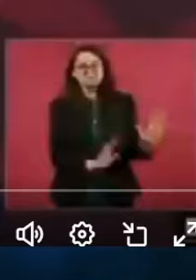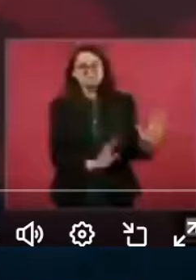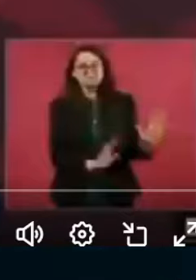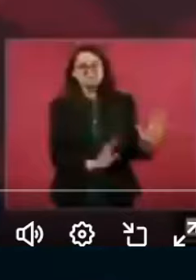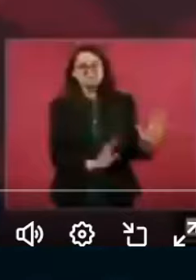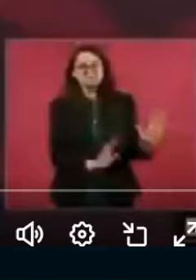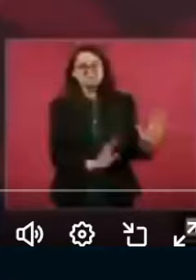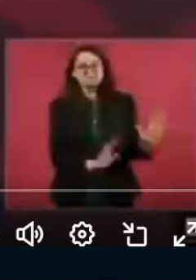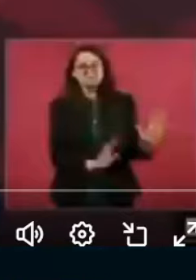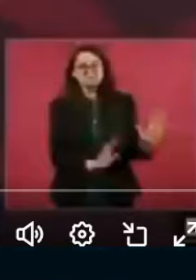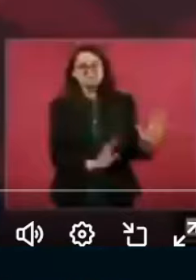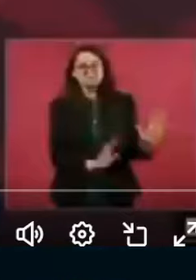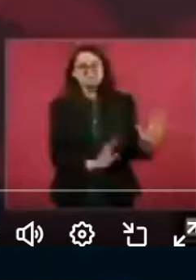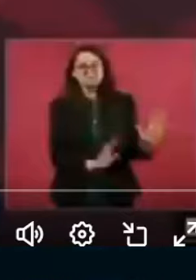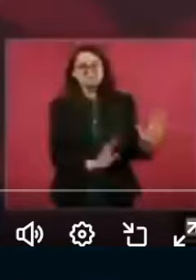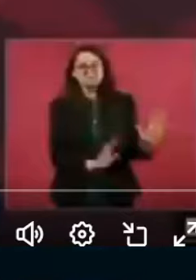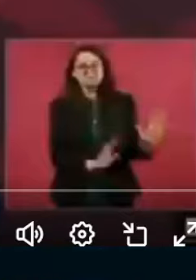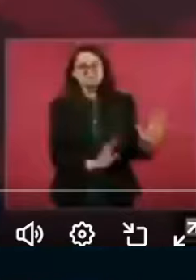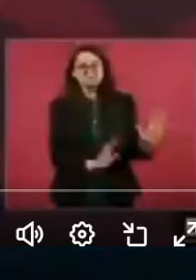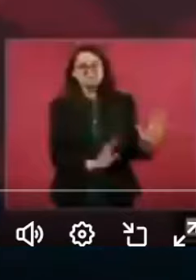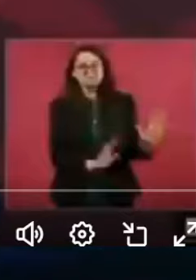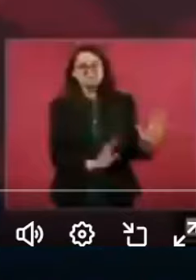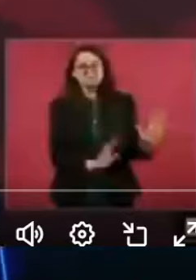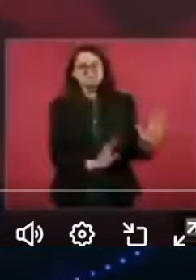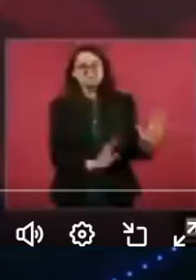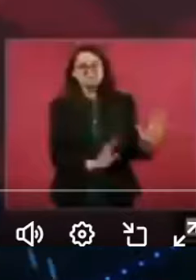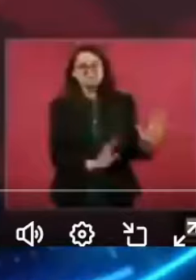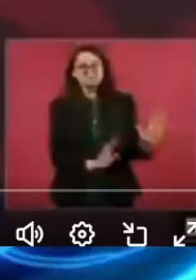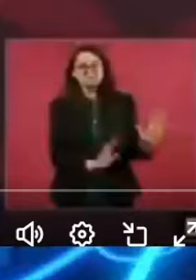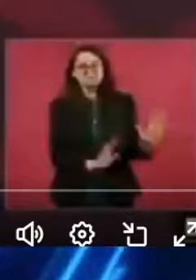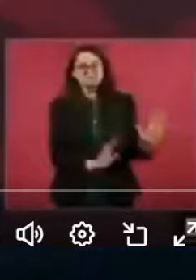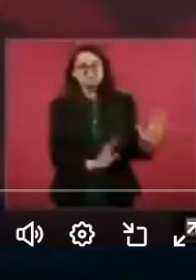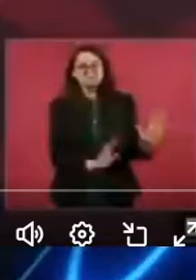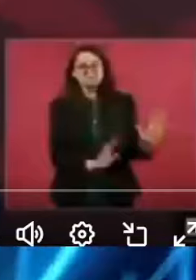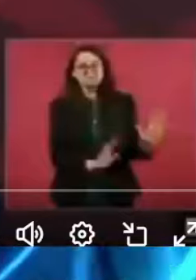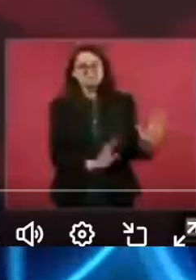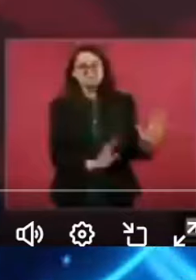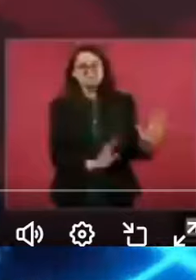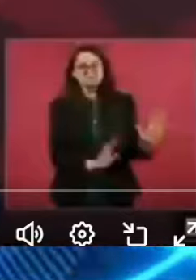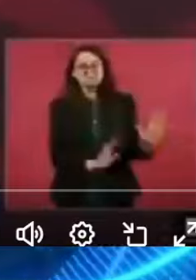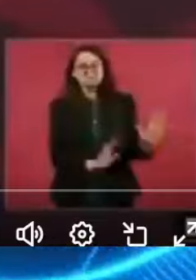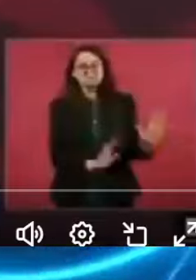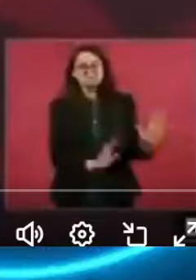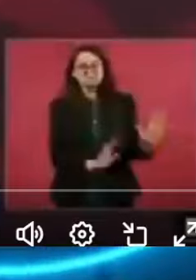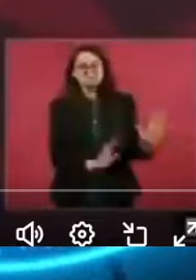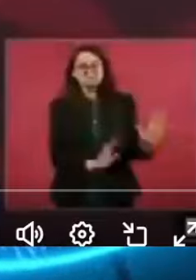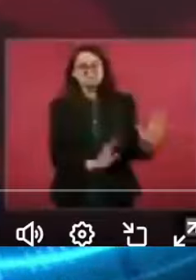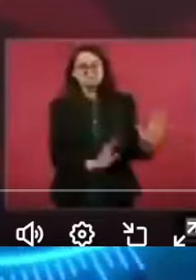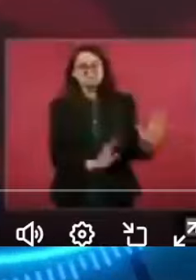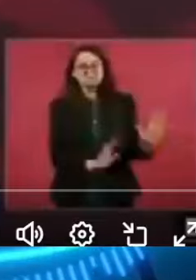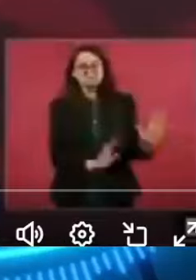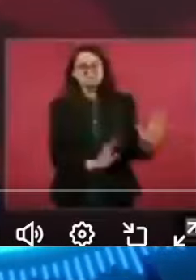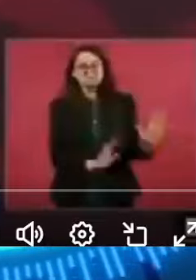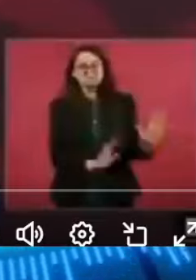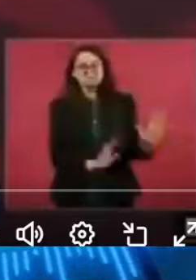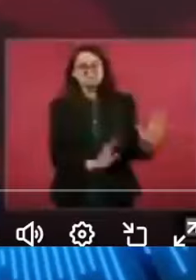pues obviamente nuestro país ya los ve como unos traidores a la patria. Ahí está muy bien Felipe Calderón Hinojosa,